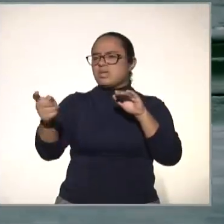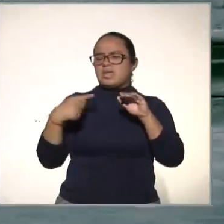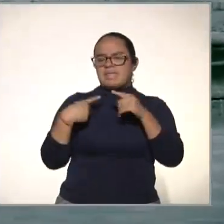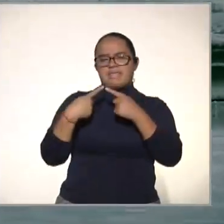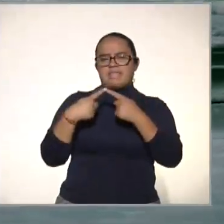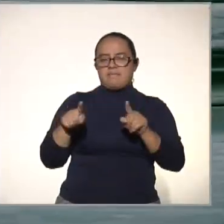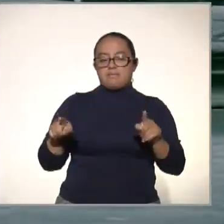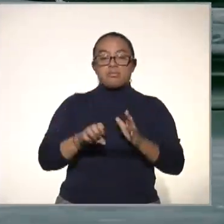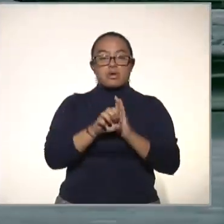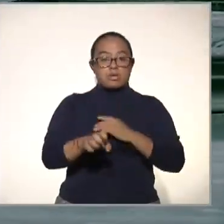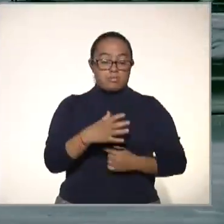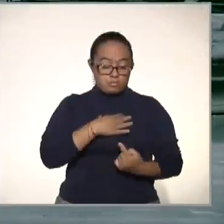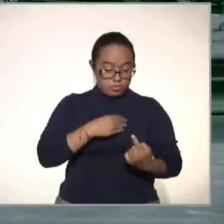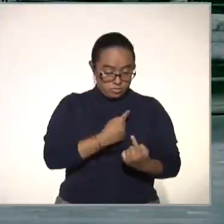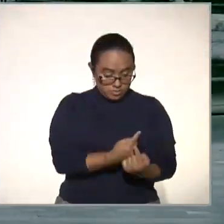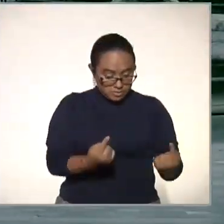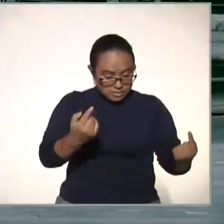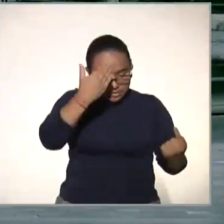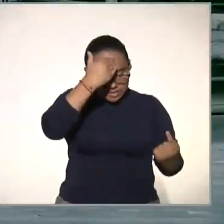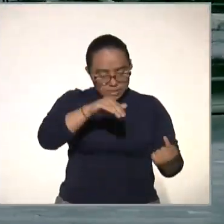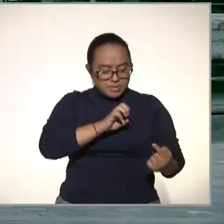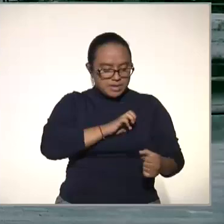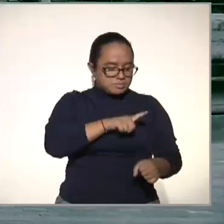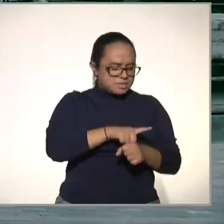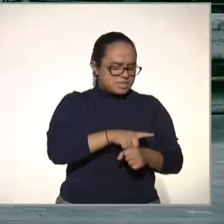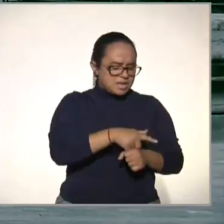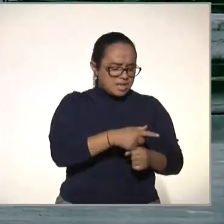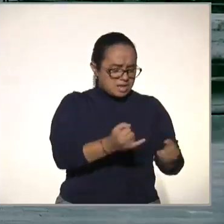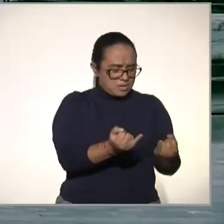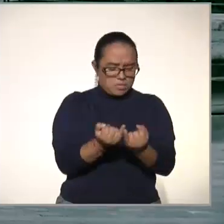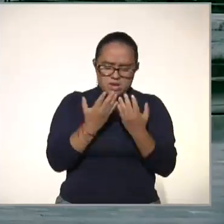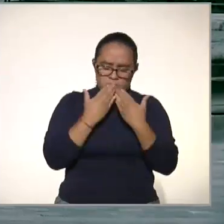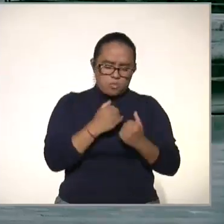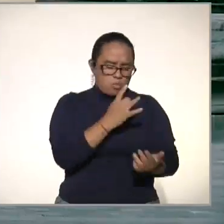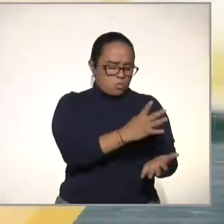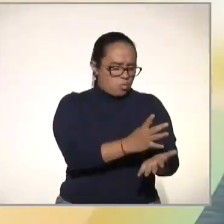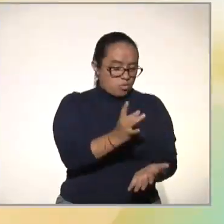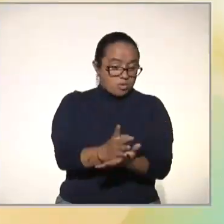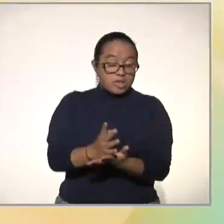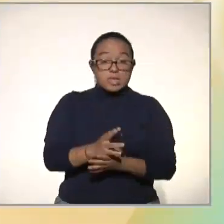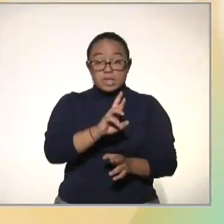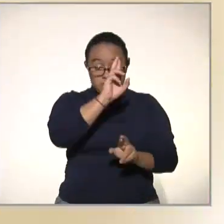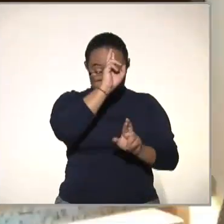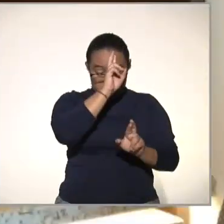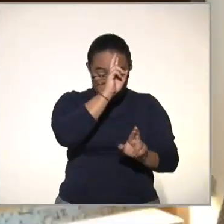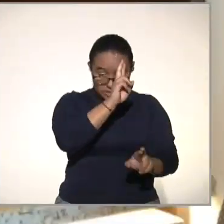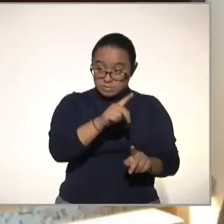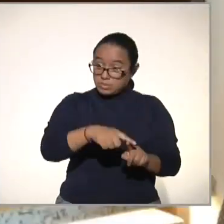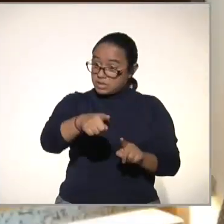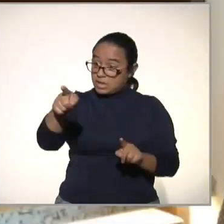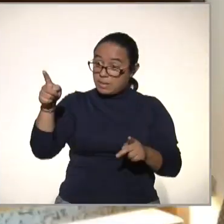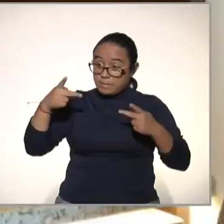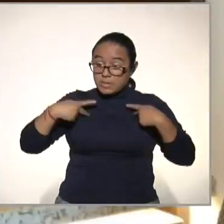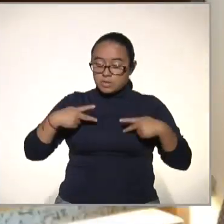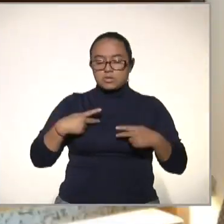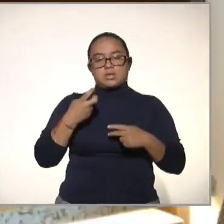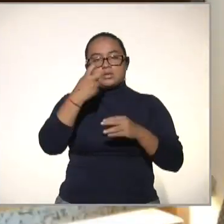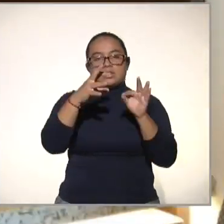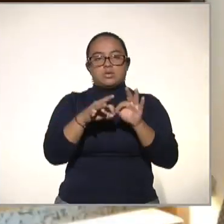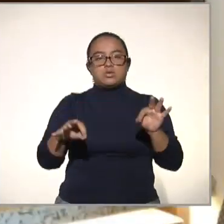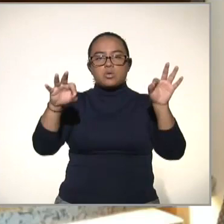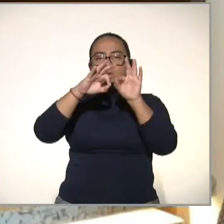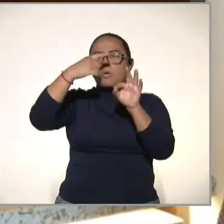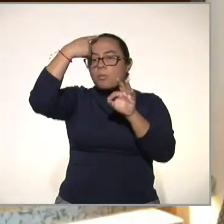Recordemos a nuestros hijos que todos somos especiales y únicos en el mundo y que el respeto a los otros es fundamental para